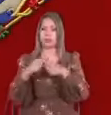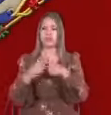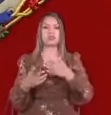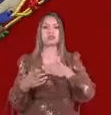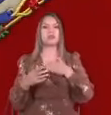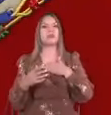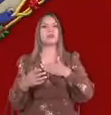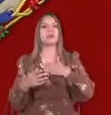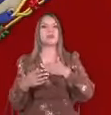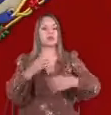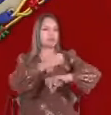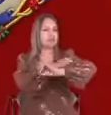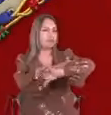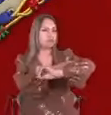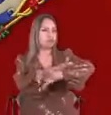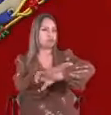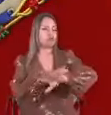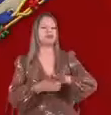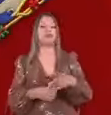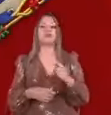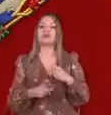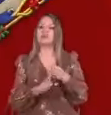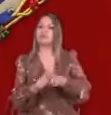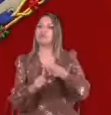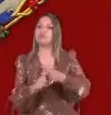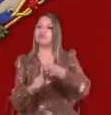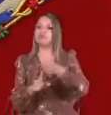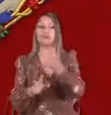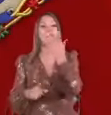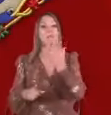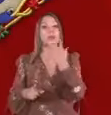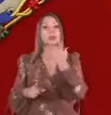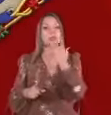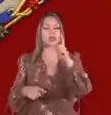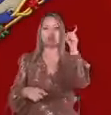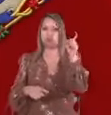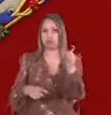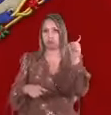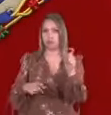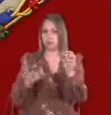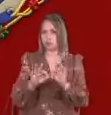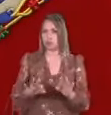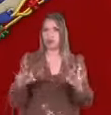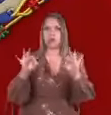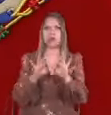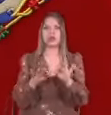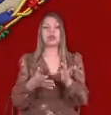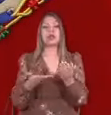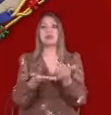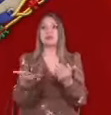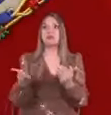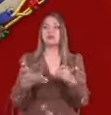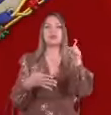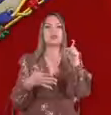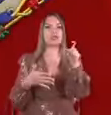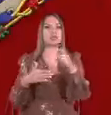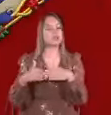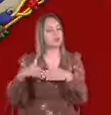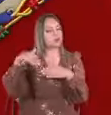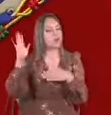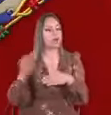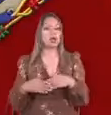campaña electoral, he insistido que priorizando las necesidades fundamentales de quienes más han sido golpeados por las crisis